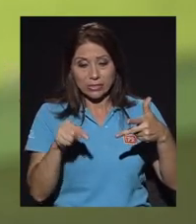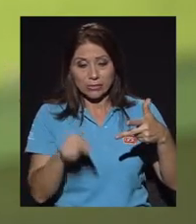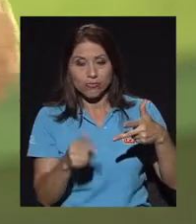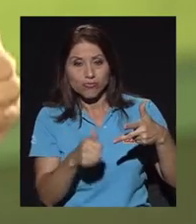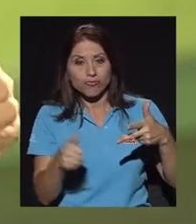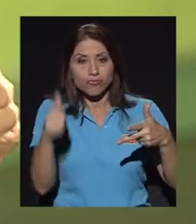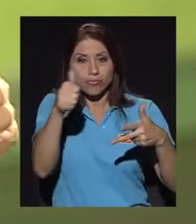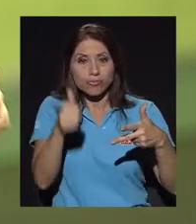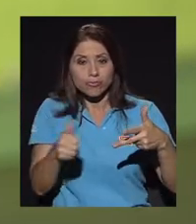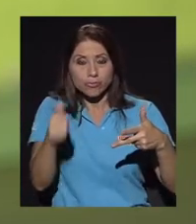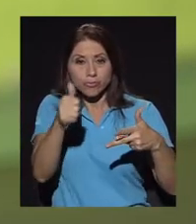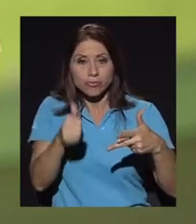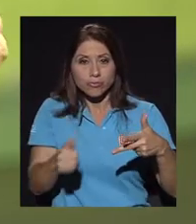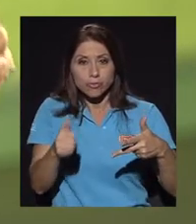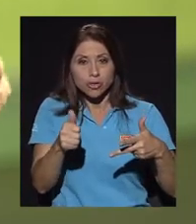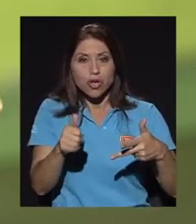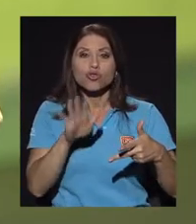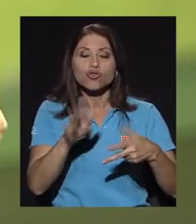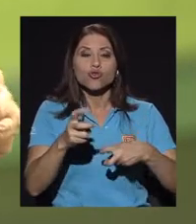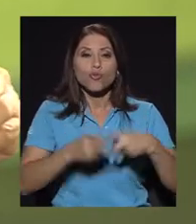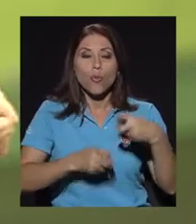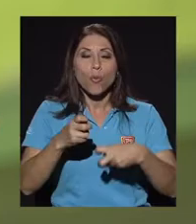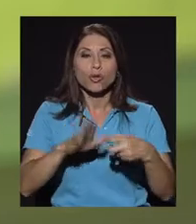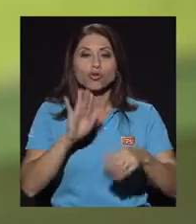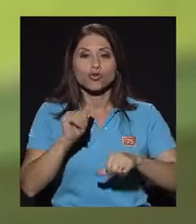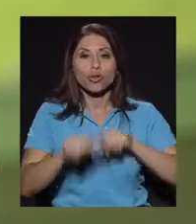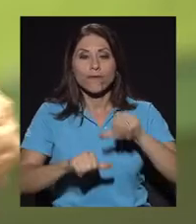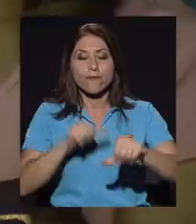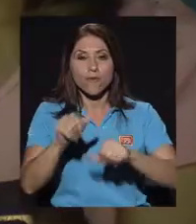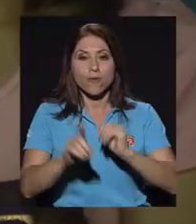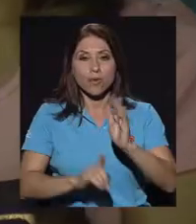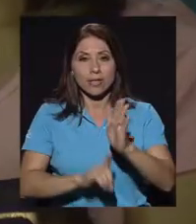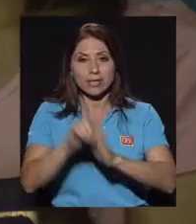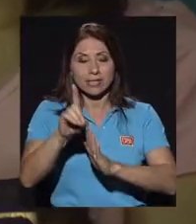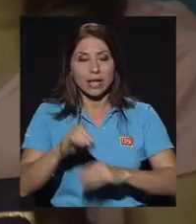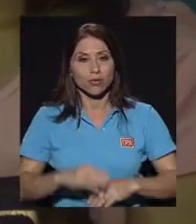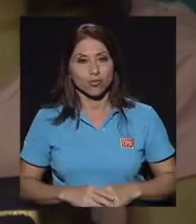necesidades, sus problemas y sus esfuerzos de desarrollo.